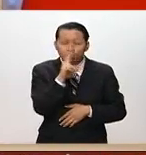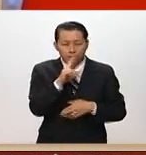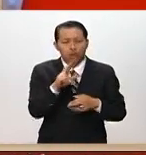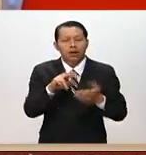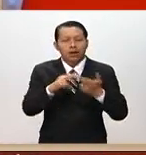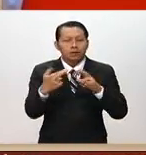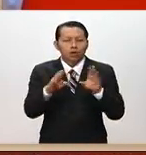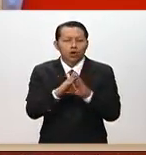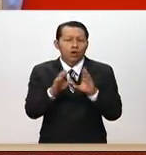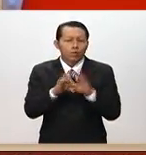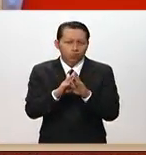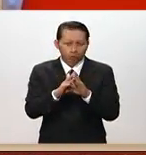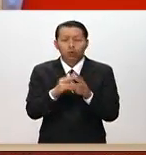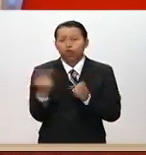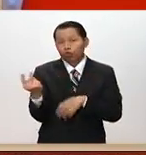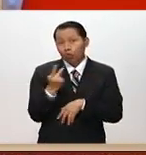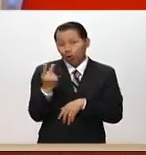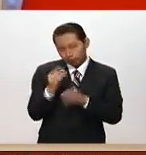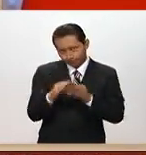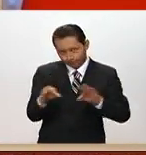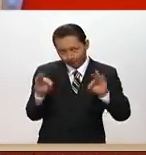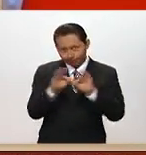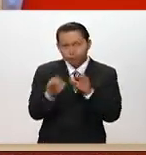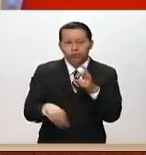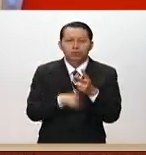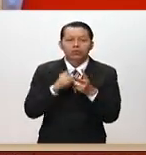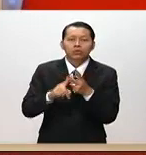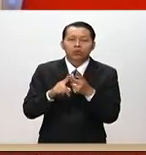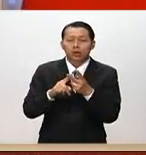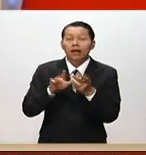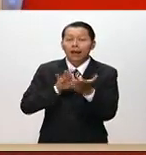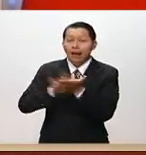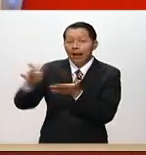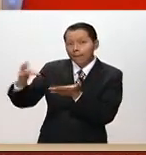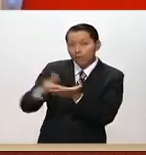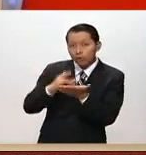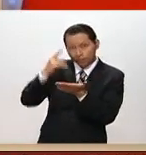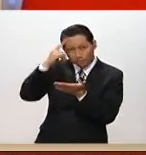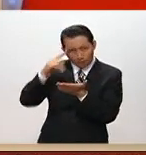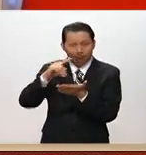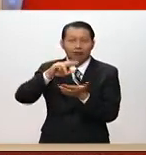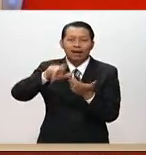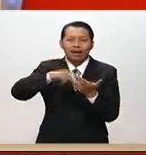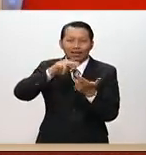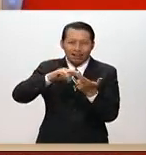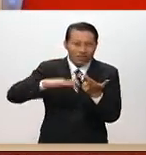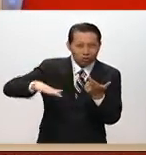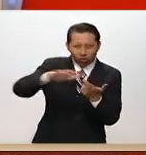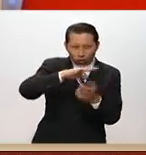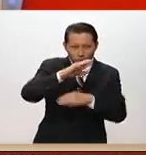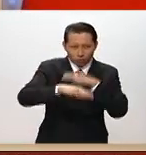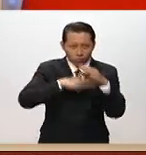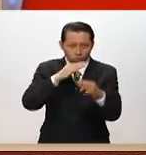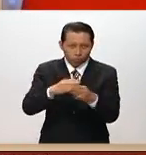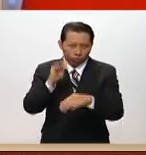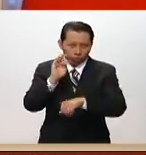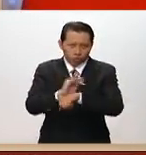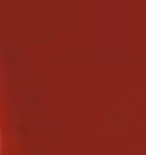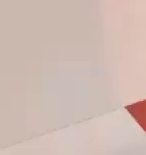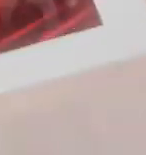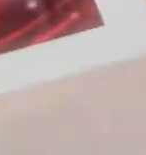de manera bilateral, nuestra cooperación es también muy importante para la paz regional y mundial, la estabilidad y la riqueza.